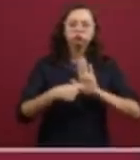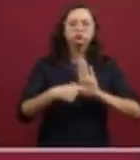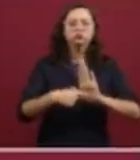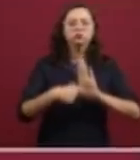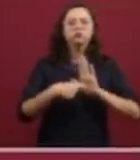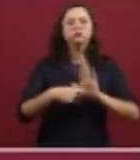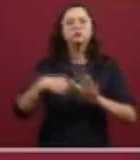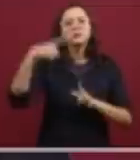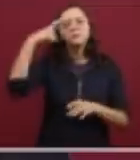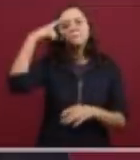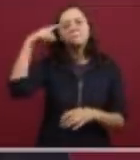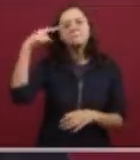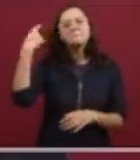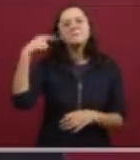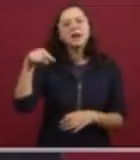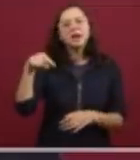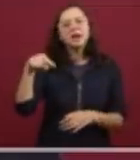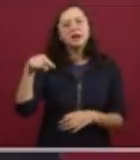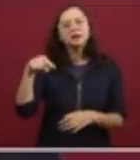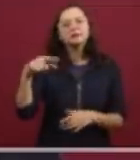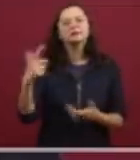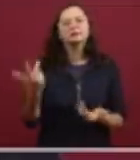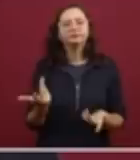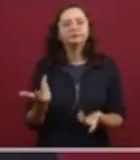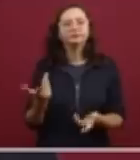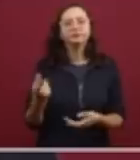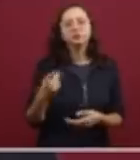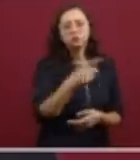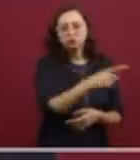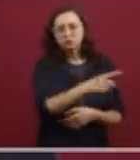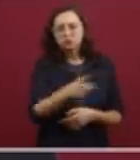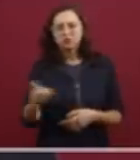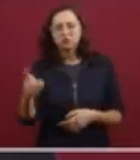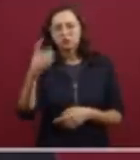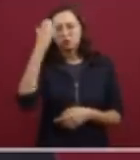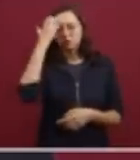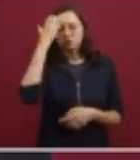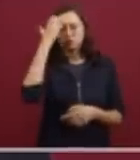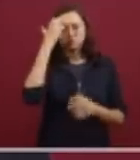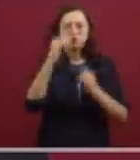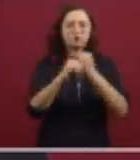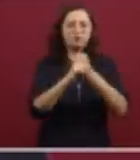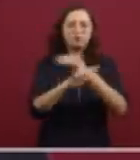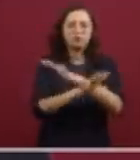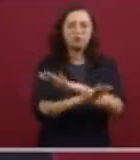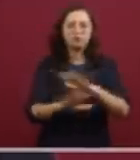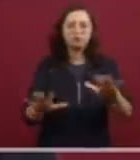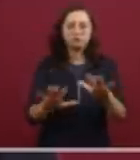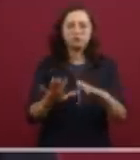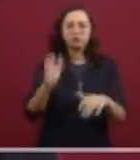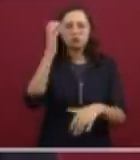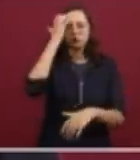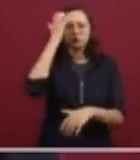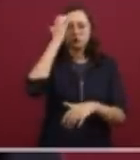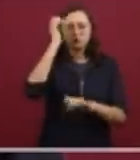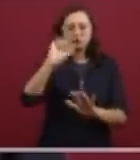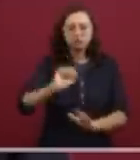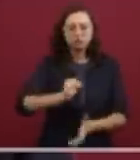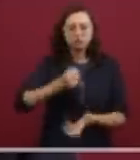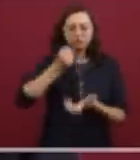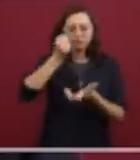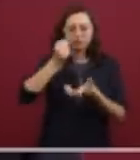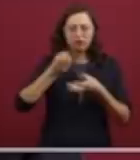se tenga información sobre el destino de los recursos, porque se